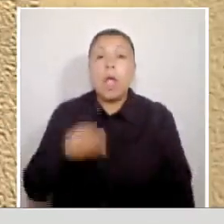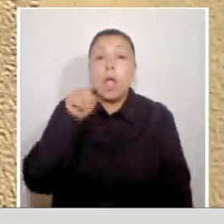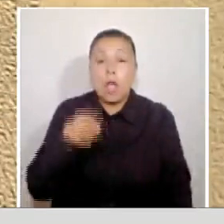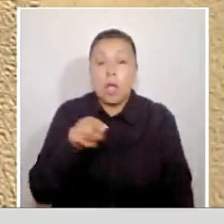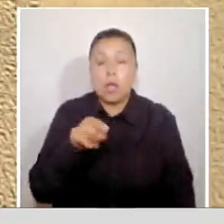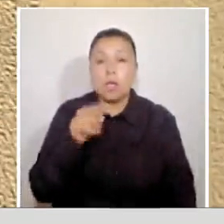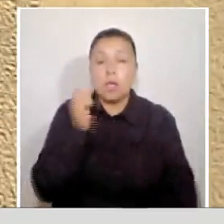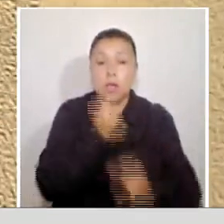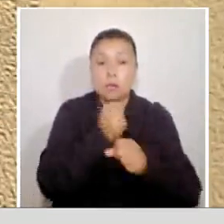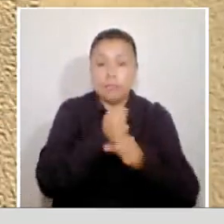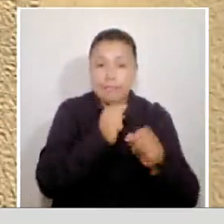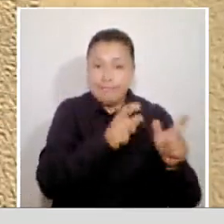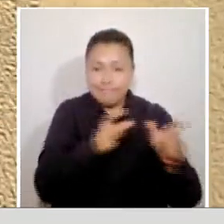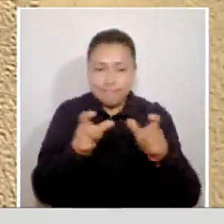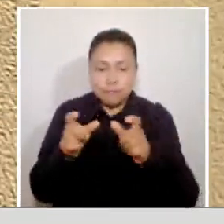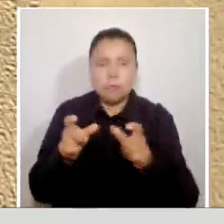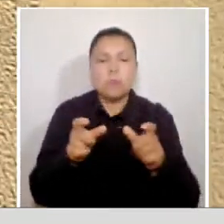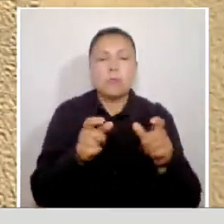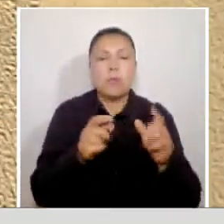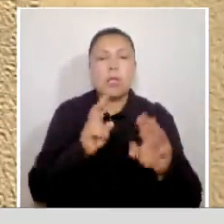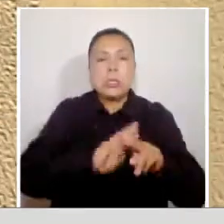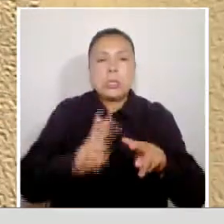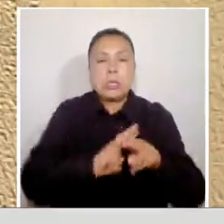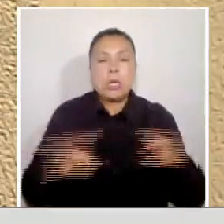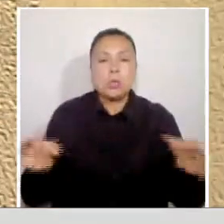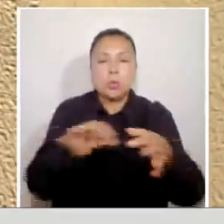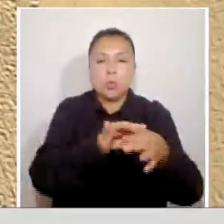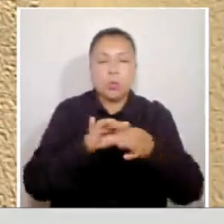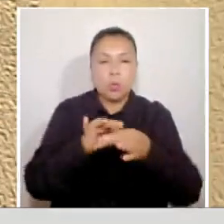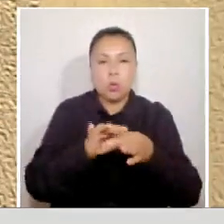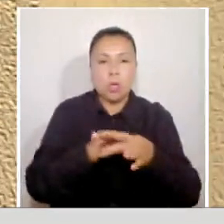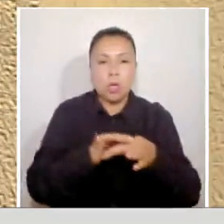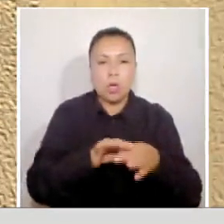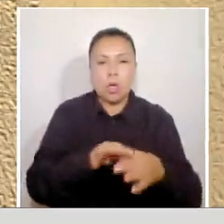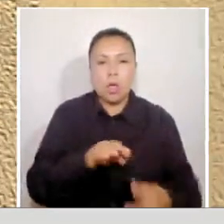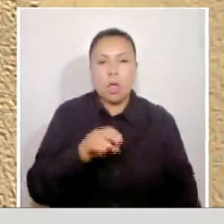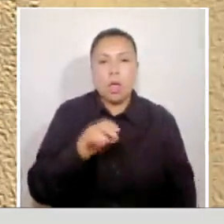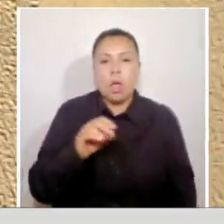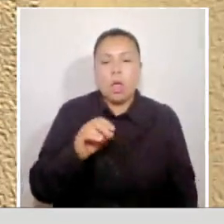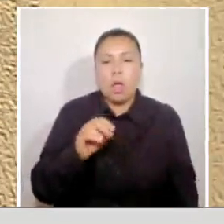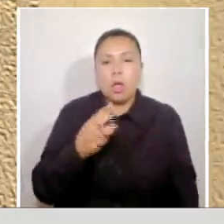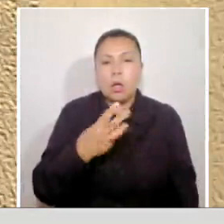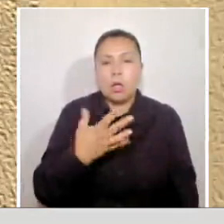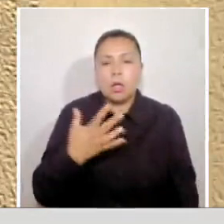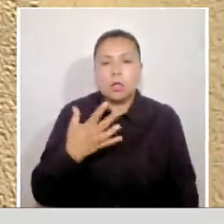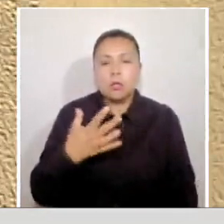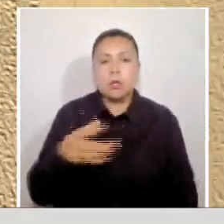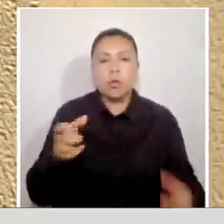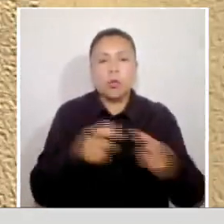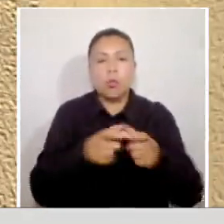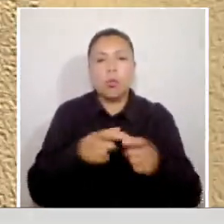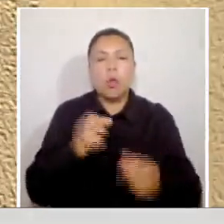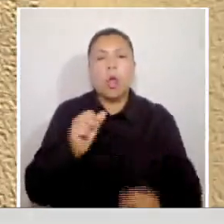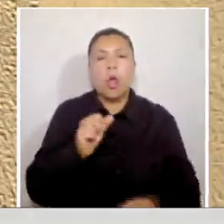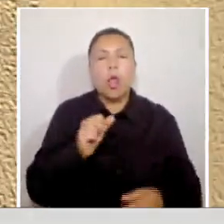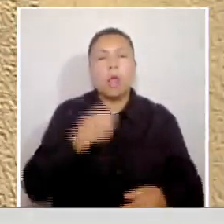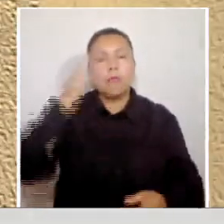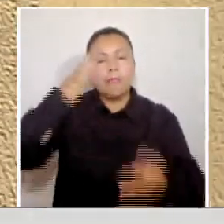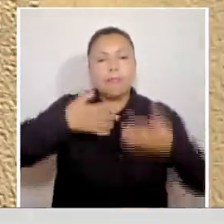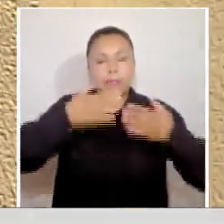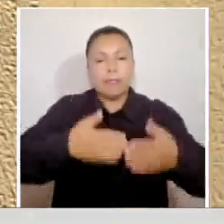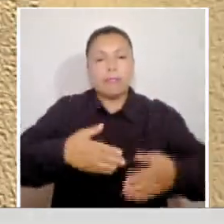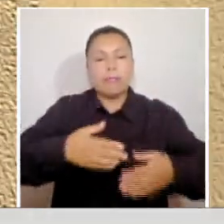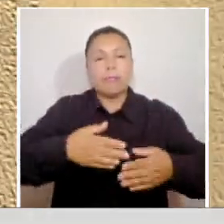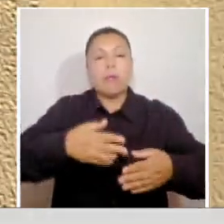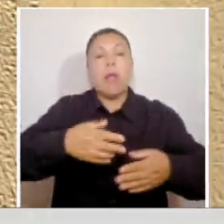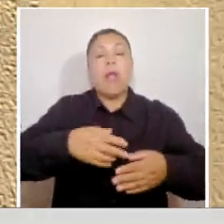eh se realiza en conjunto con 35 comandancias de guarnición del ejército naval a lo largo del país desde arica a